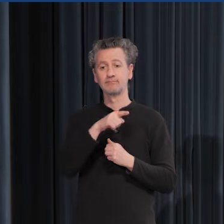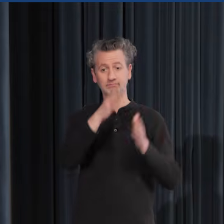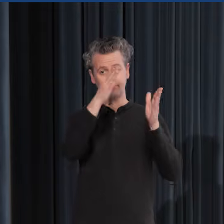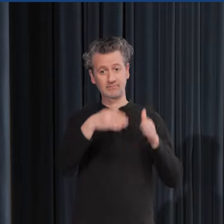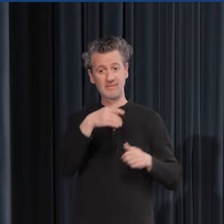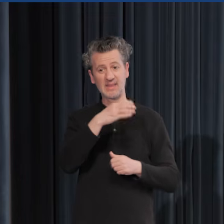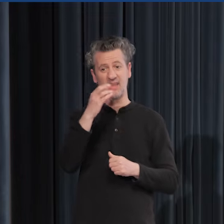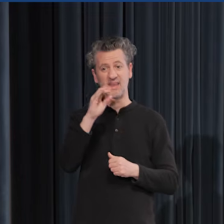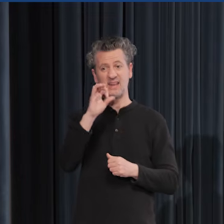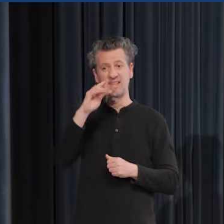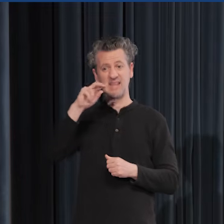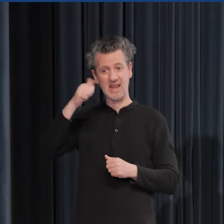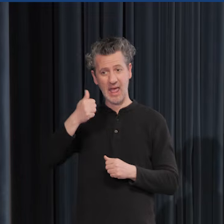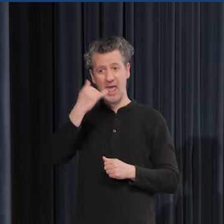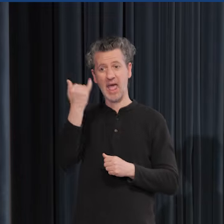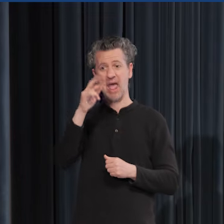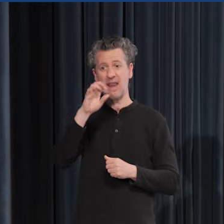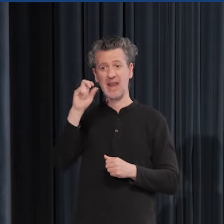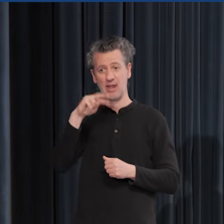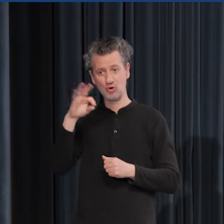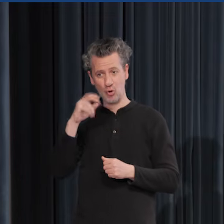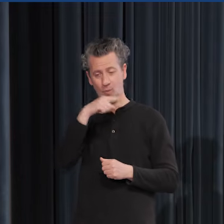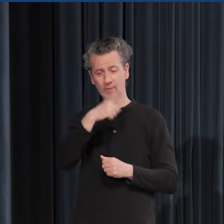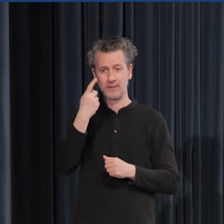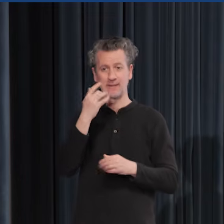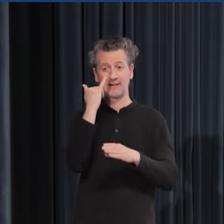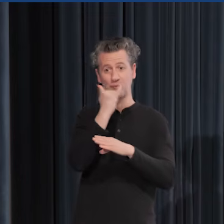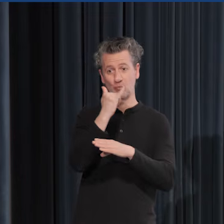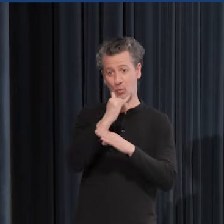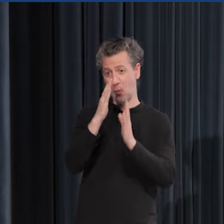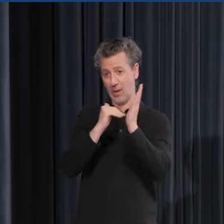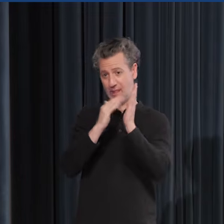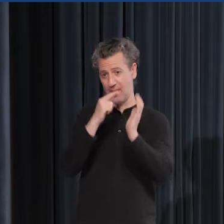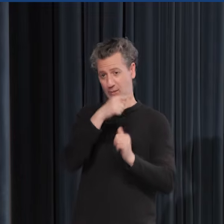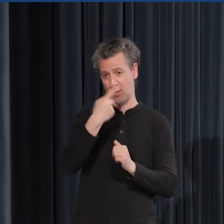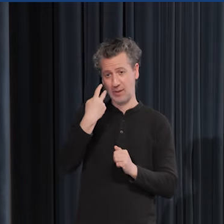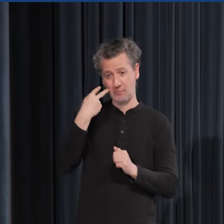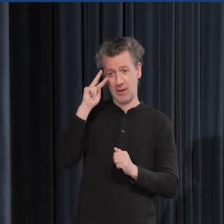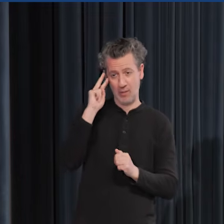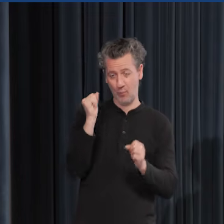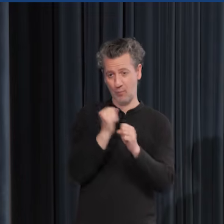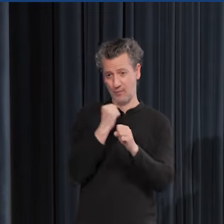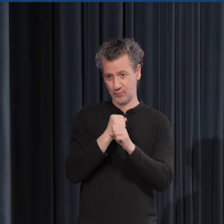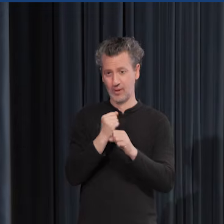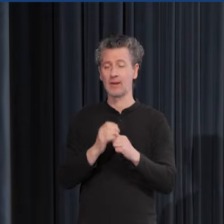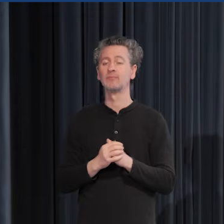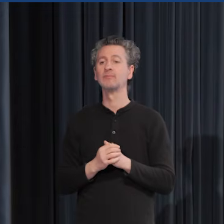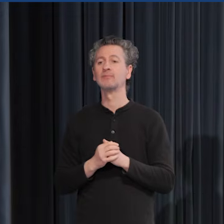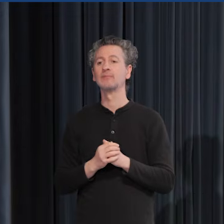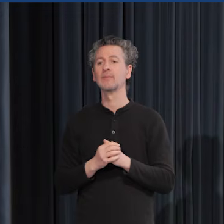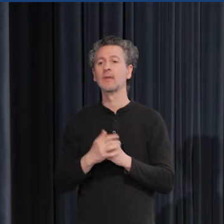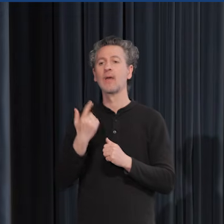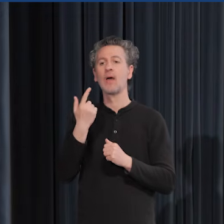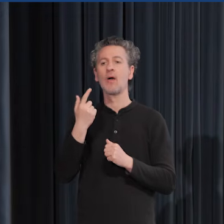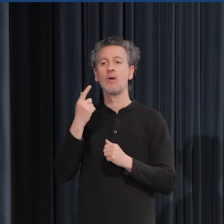Jarreño, desde tu experiencia profesional en el Instituto Valenciano de la Edificación. ¿Cómo se